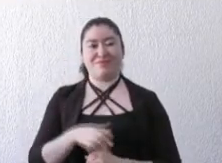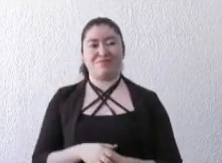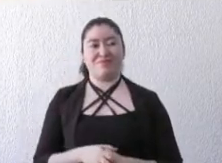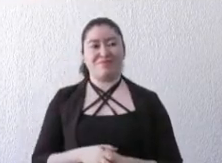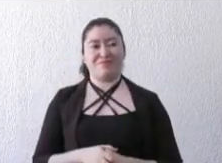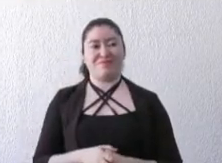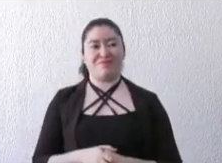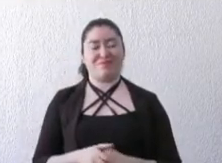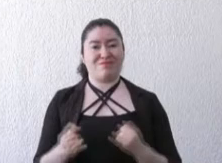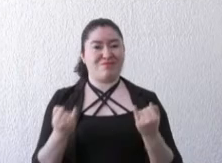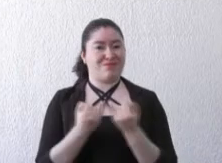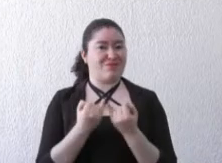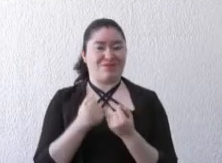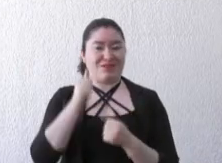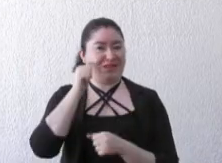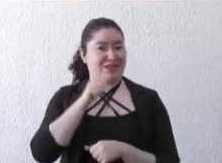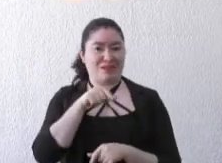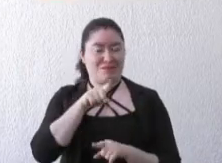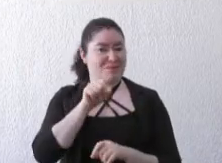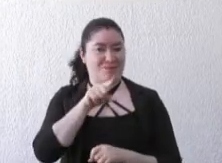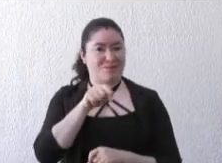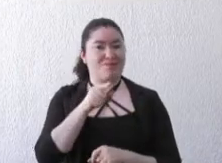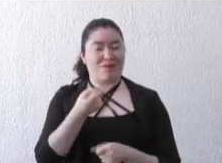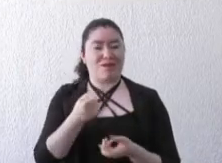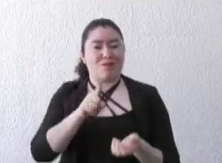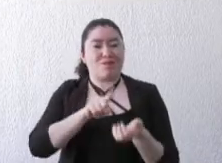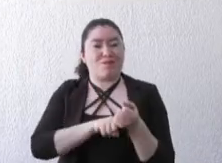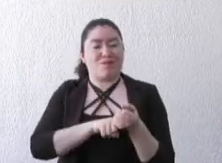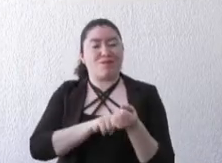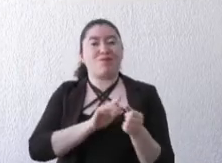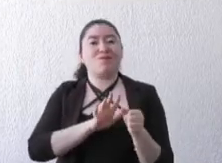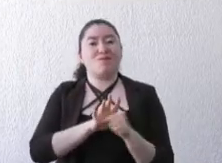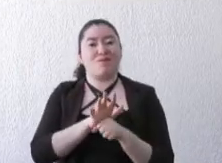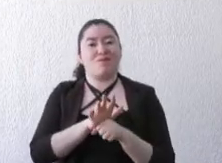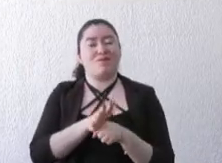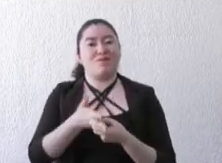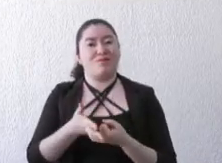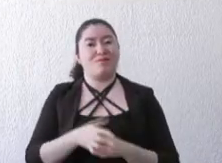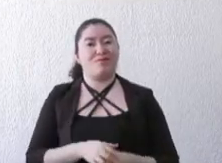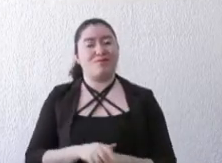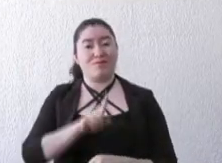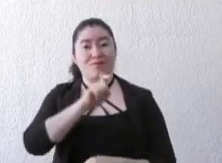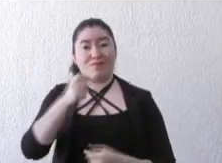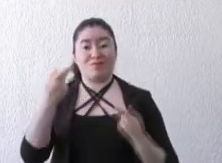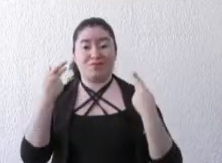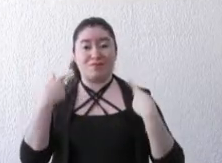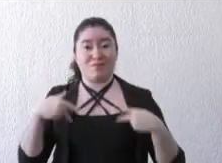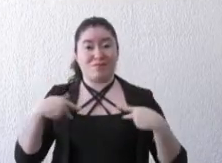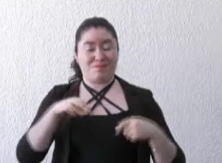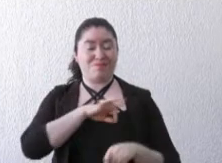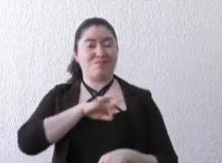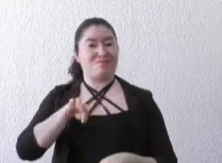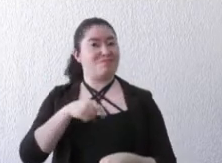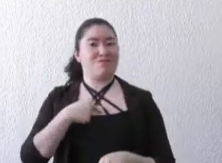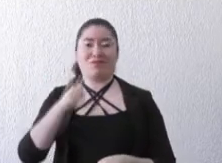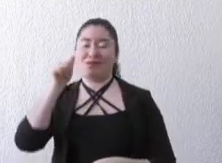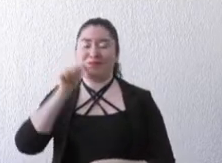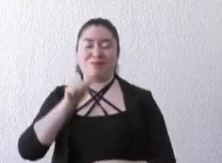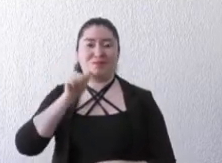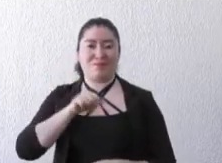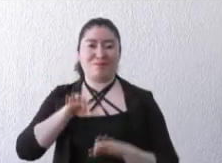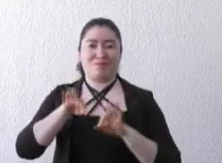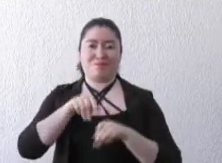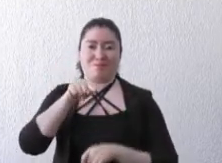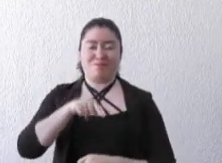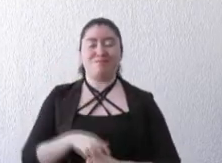constante cambio todo el tiempo. En realidad, allá hay una incorporación de más de 100 personas que puedan estar ahí todo el tiempo. ¿Qué tipo